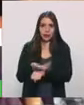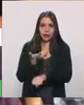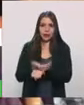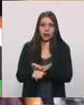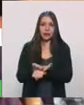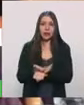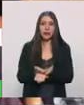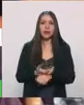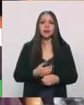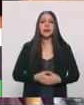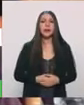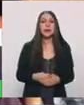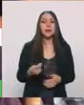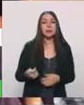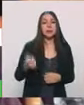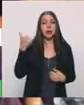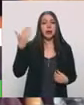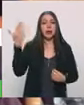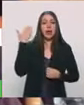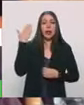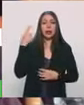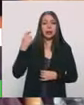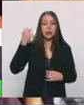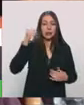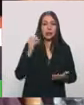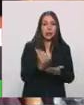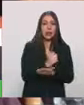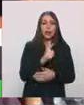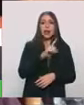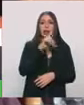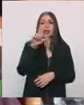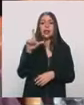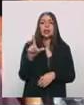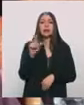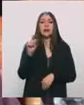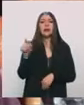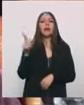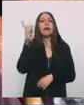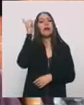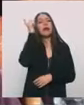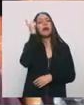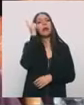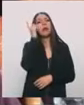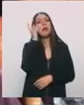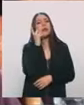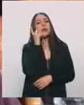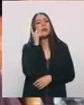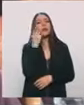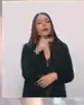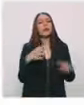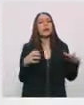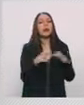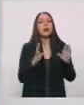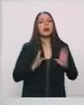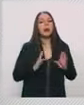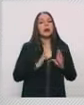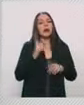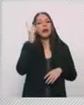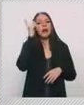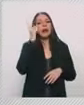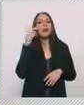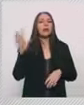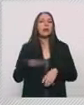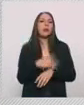tras una victoria inicial, es derrotado por un sueñito porque se quedó dormido, él y su ejército en la batalla de San